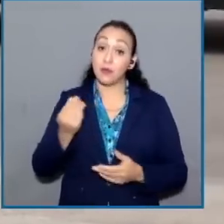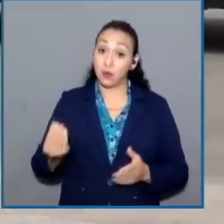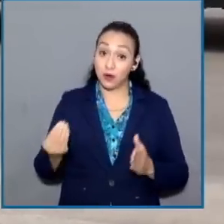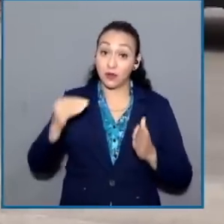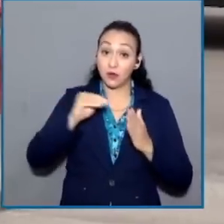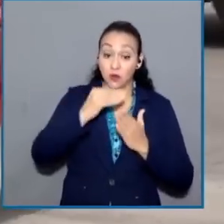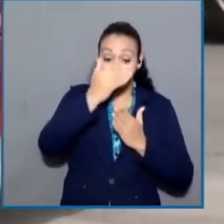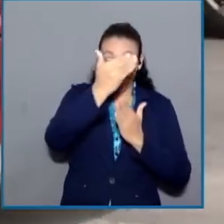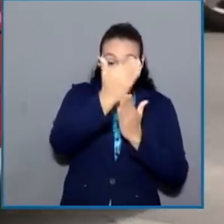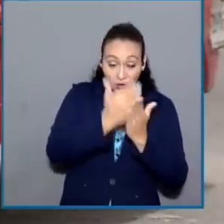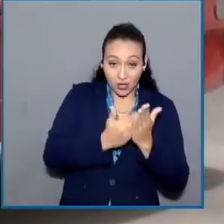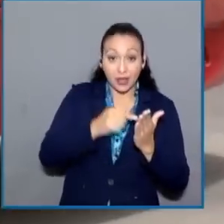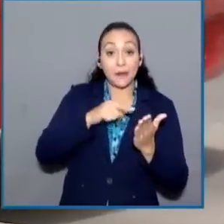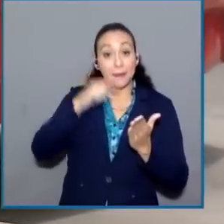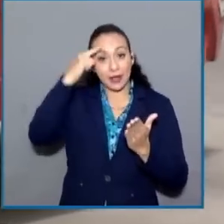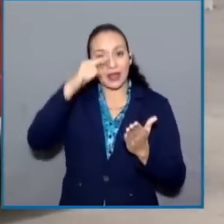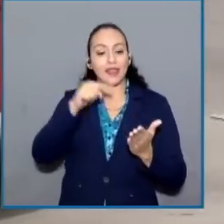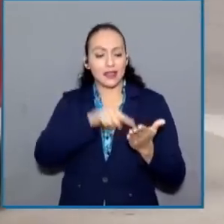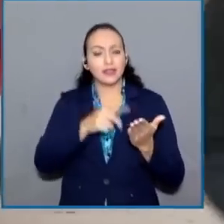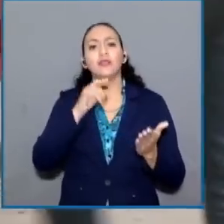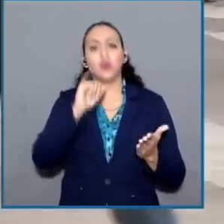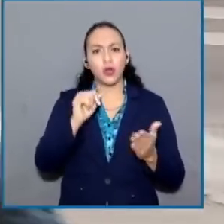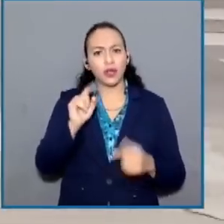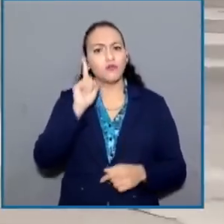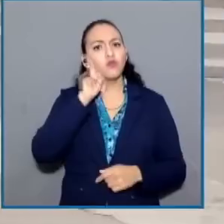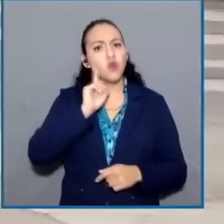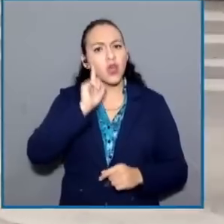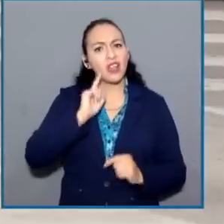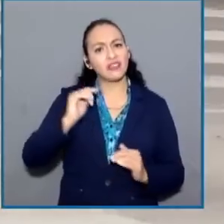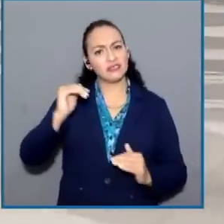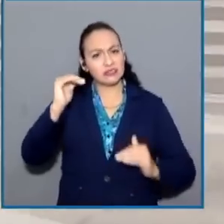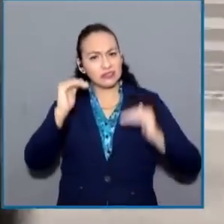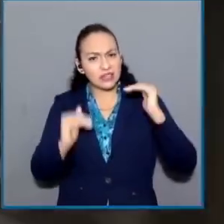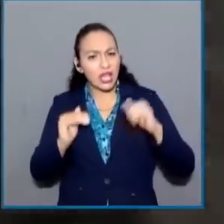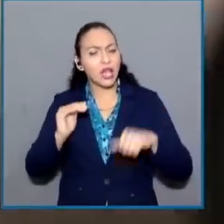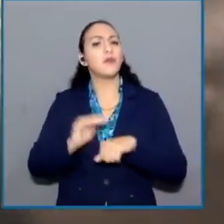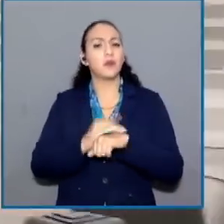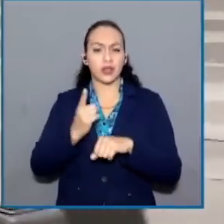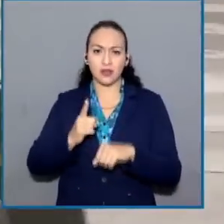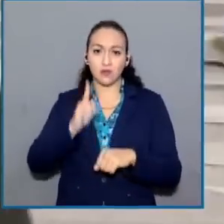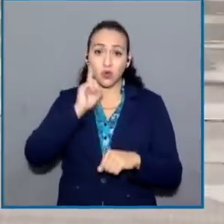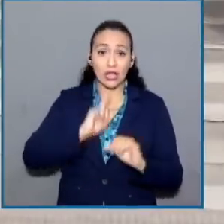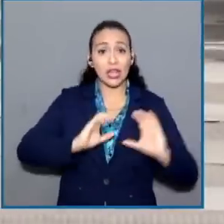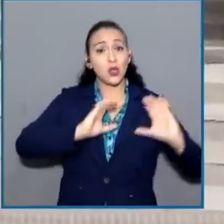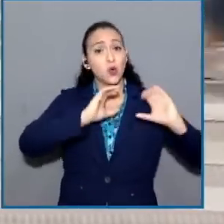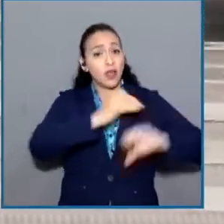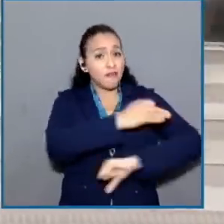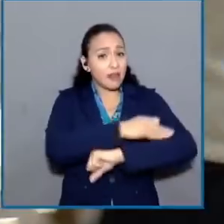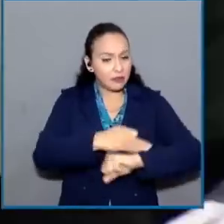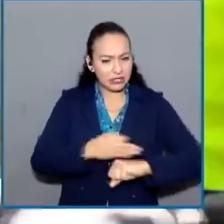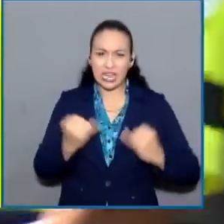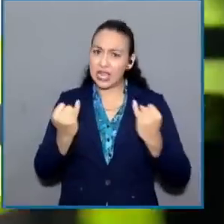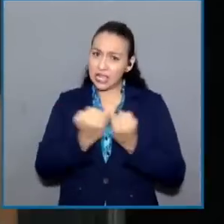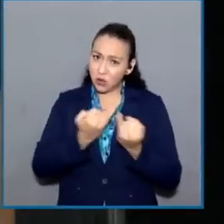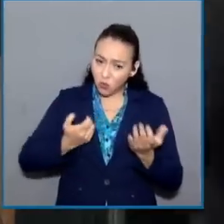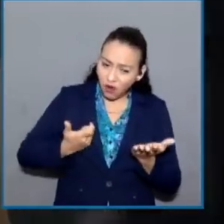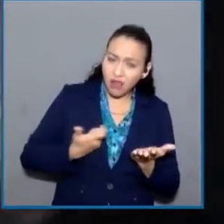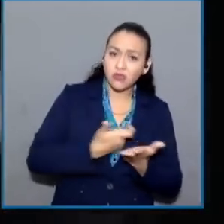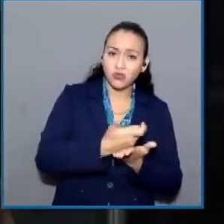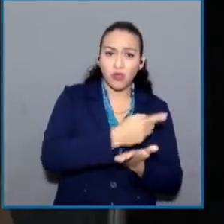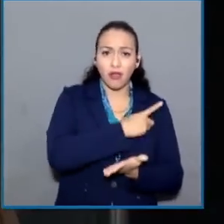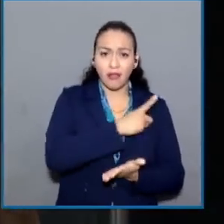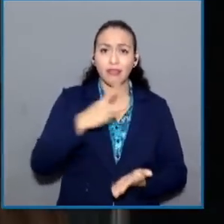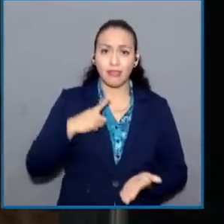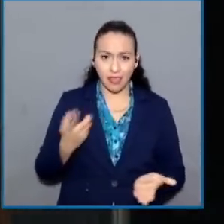las desigualdades y discriminaciones que enfrentan quienes cuidan y reciben cuidados, así como incorporar un enfoque de género